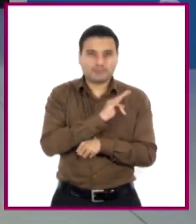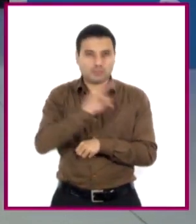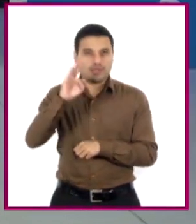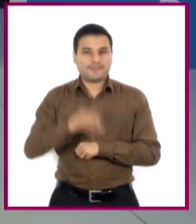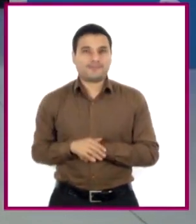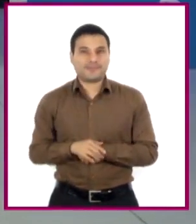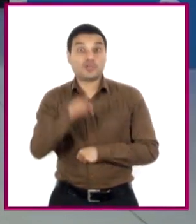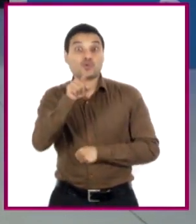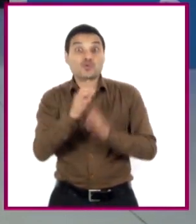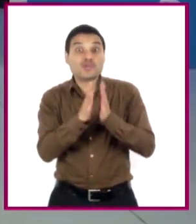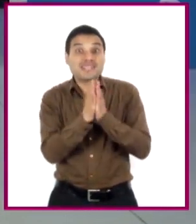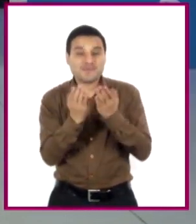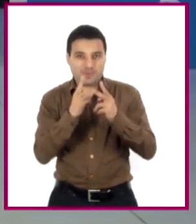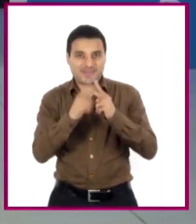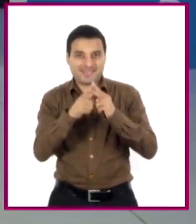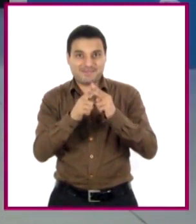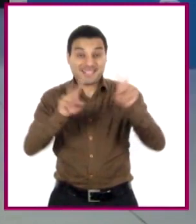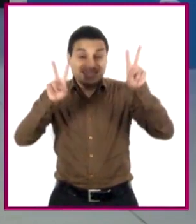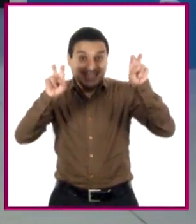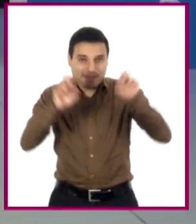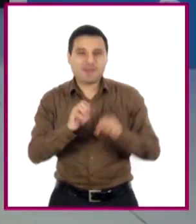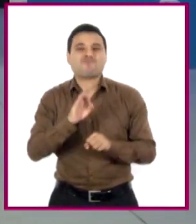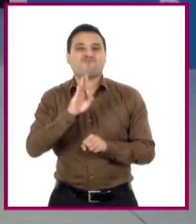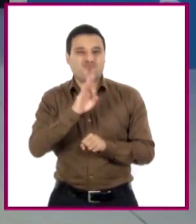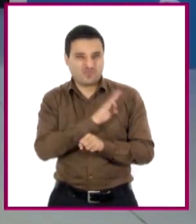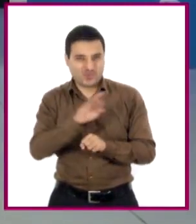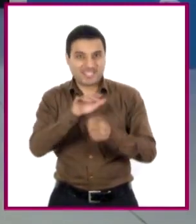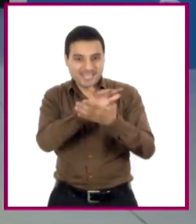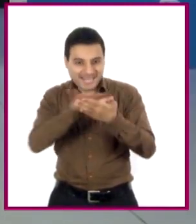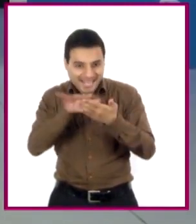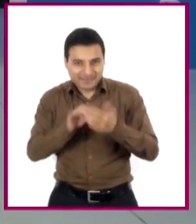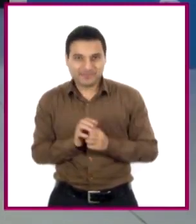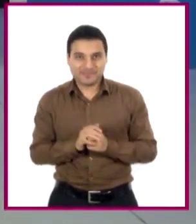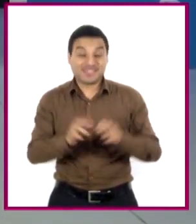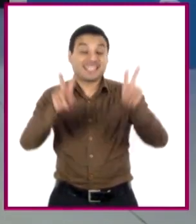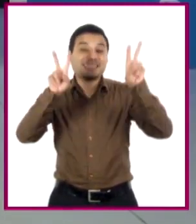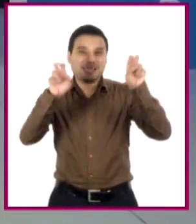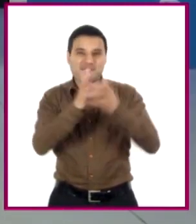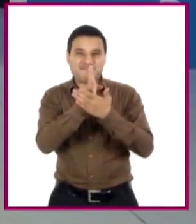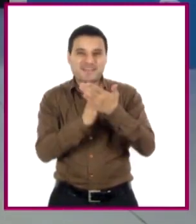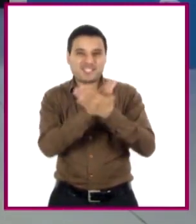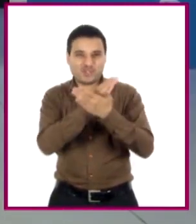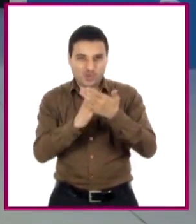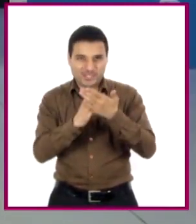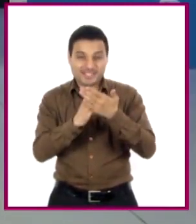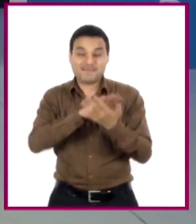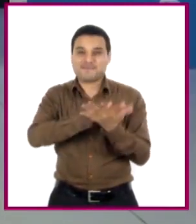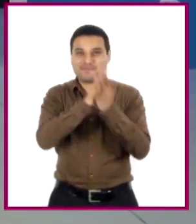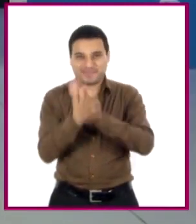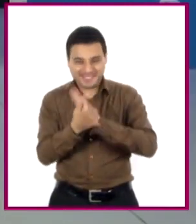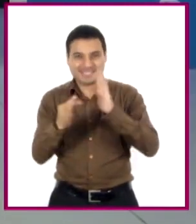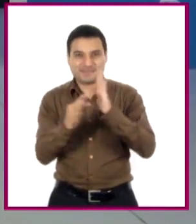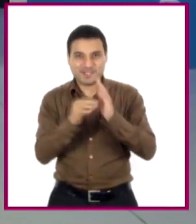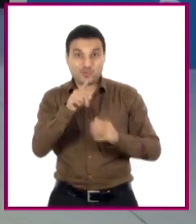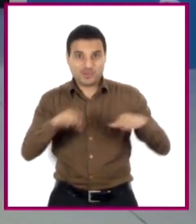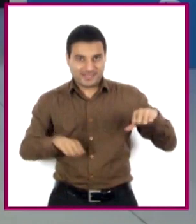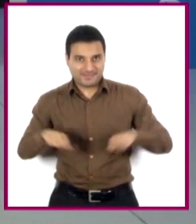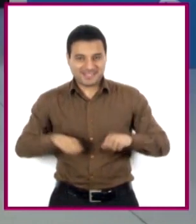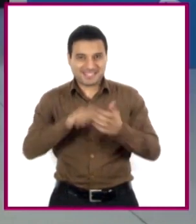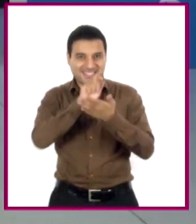en su libro de texto el tema Identificación de fracciones y decimales y realiza las actividades que ahí se